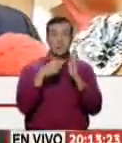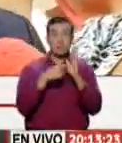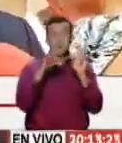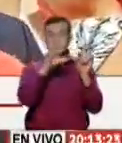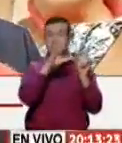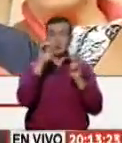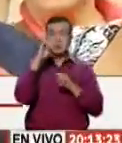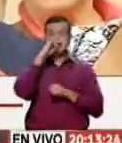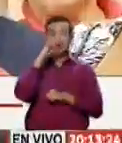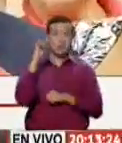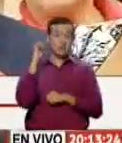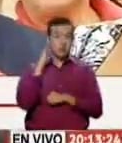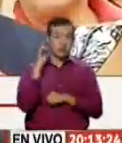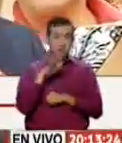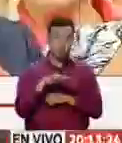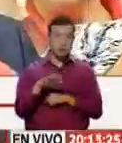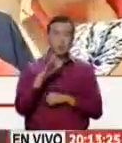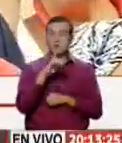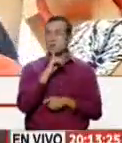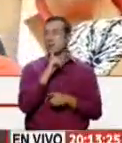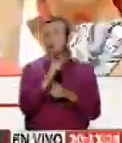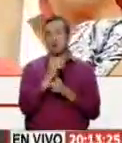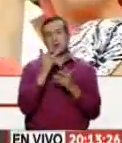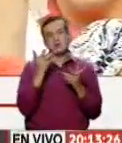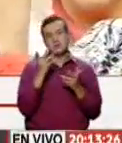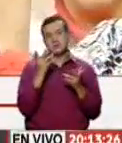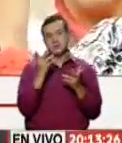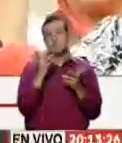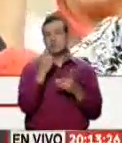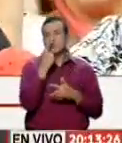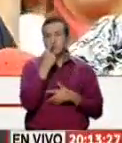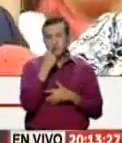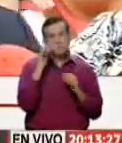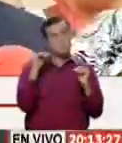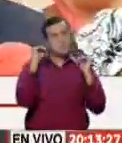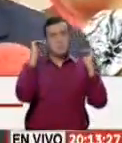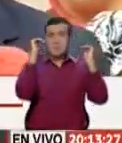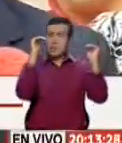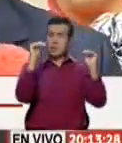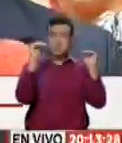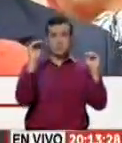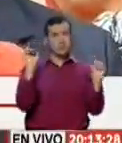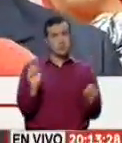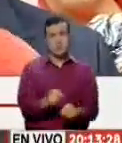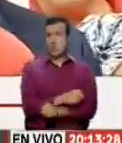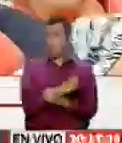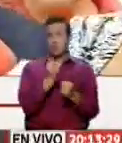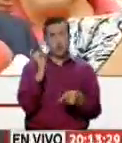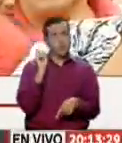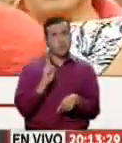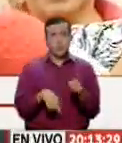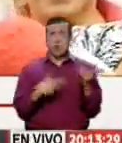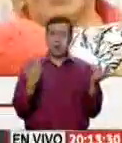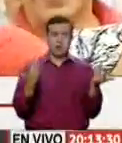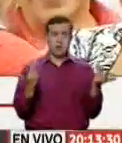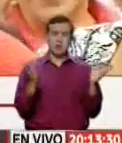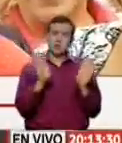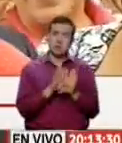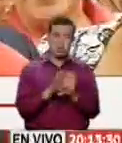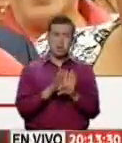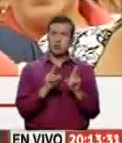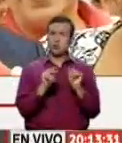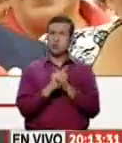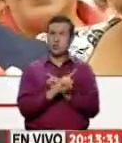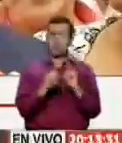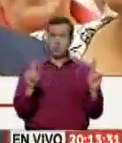niños, también fue afectado porque representan un interés superior que no podía bajo ningún concepto ser afectado como